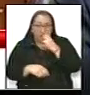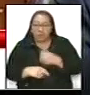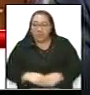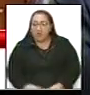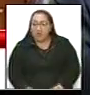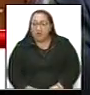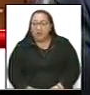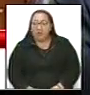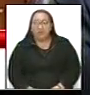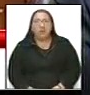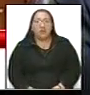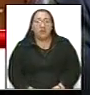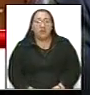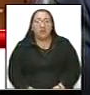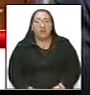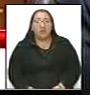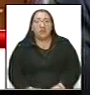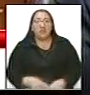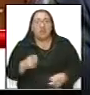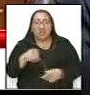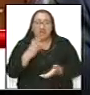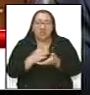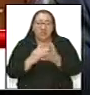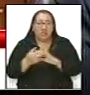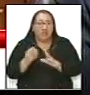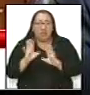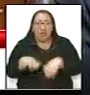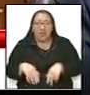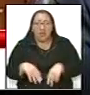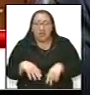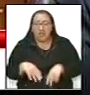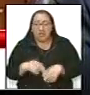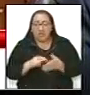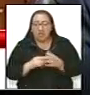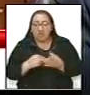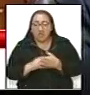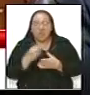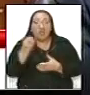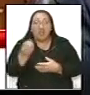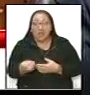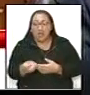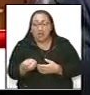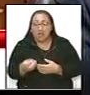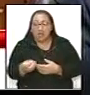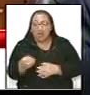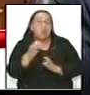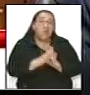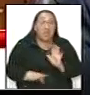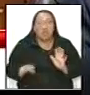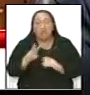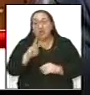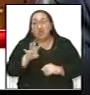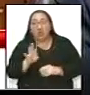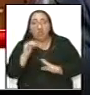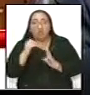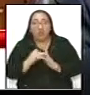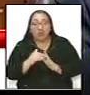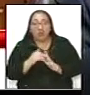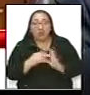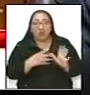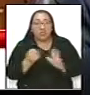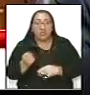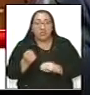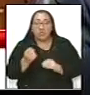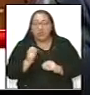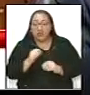Ahí estamos hablando de consecuencia. Consecuencia es destinar mínimo 24 millones